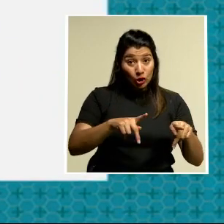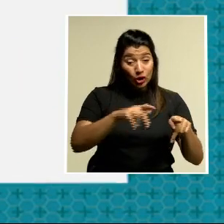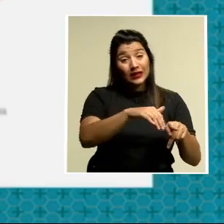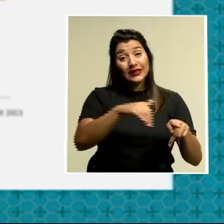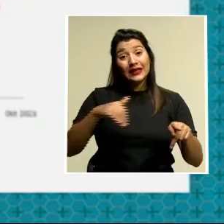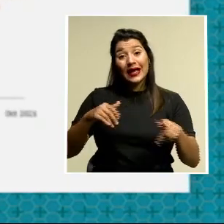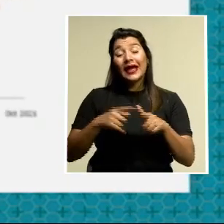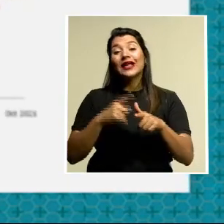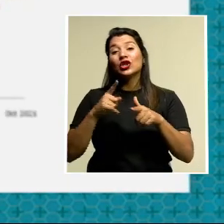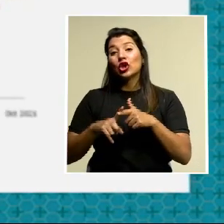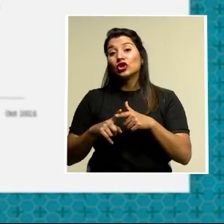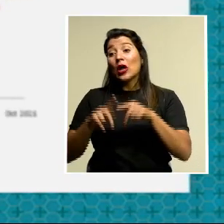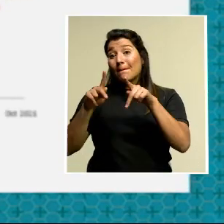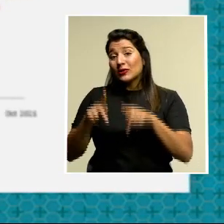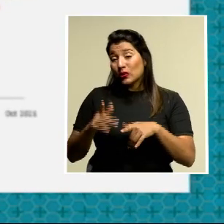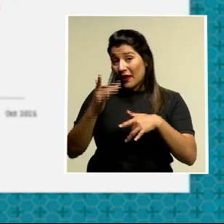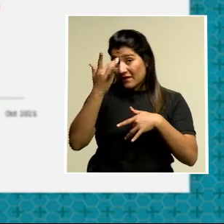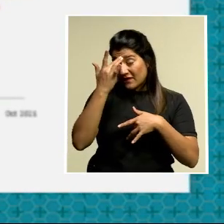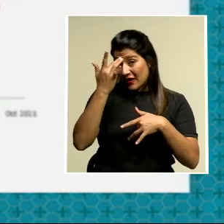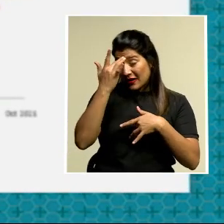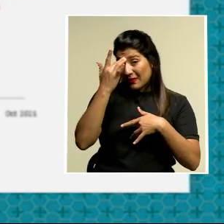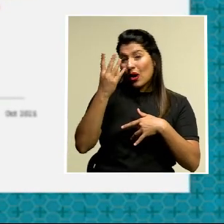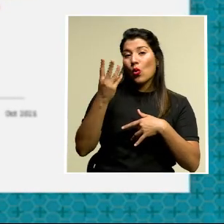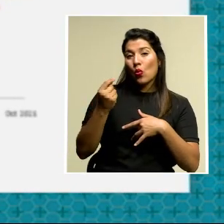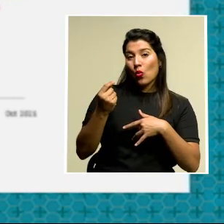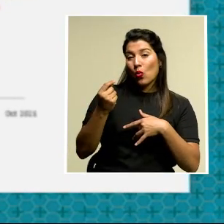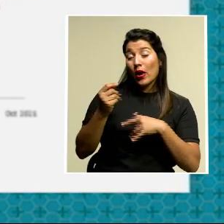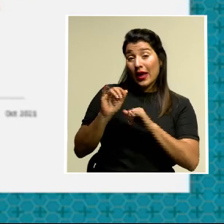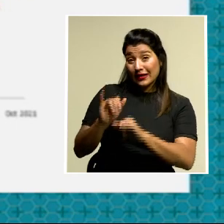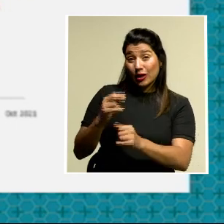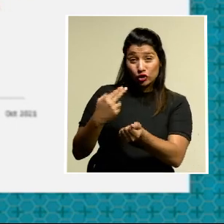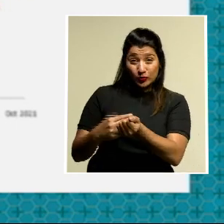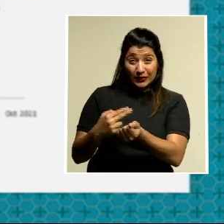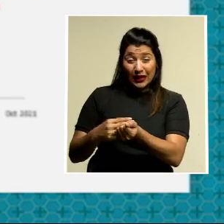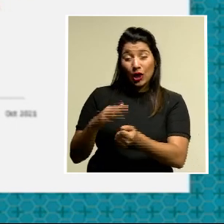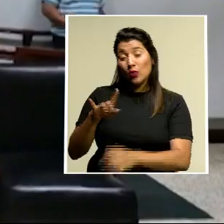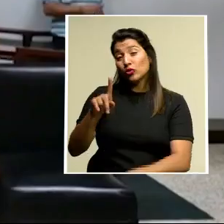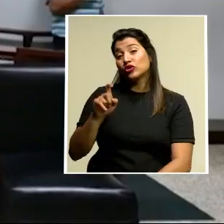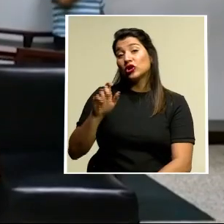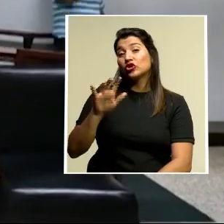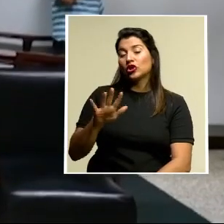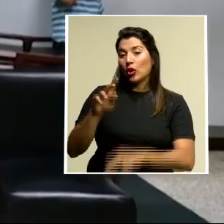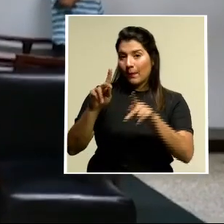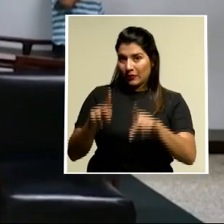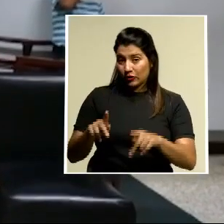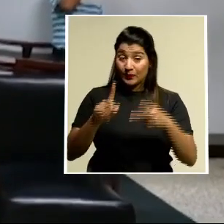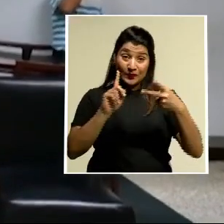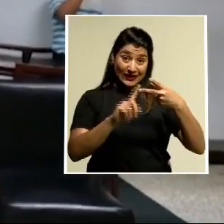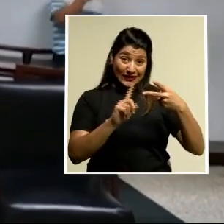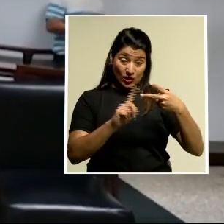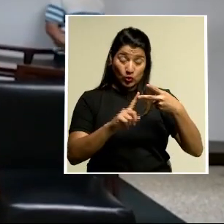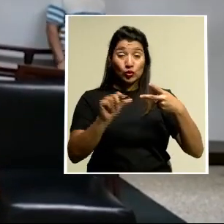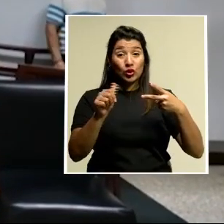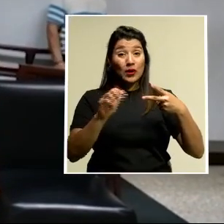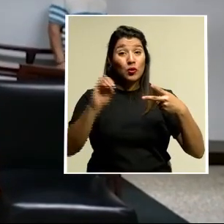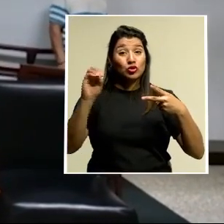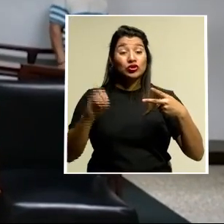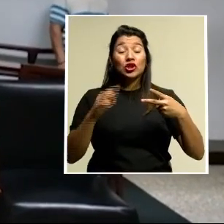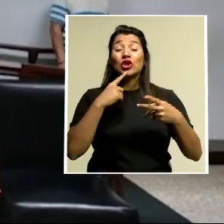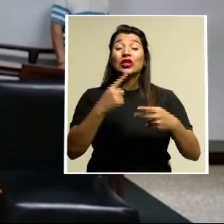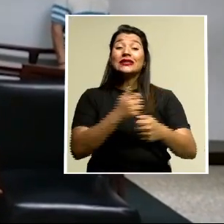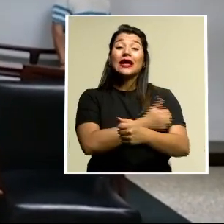la transmisibilidad solamente del 5% o un incremento de la transmisibilidad del 10% que se pudiese llegar a